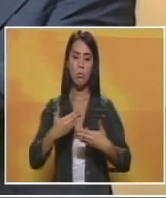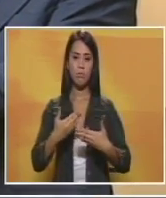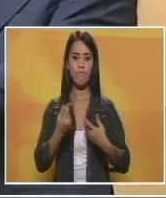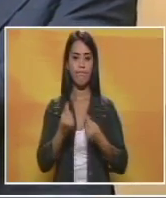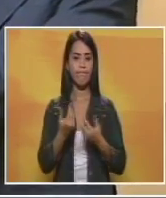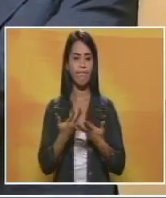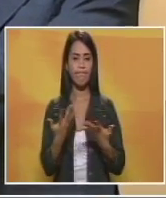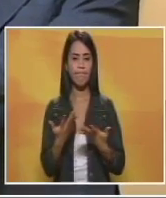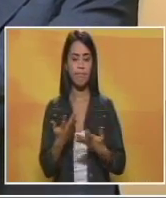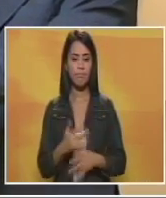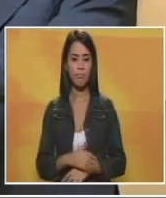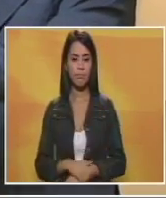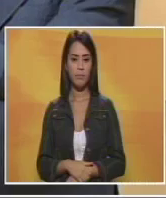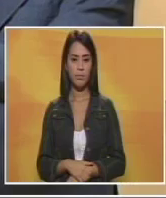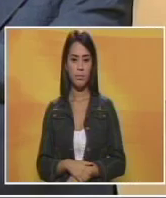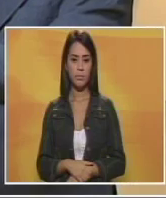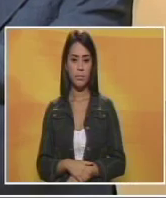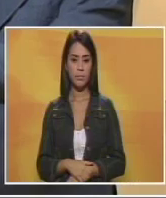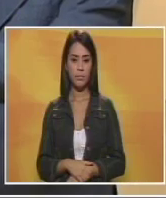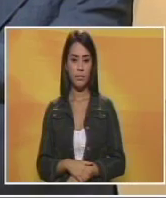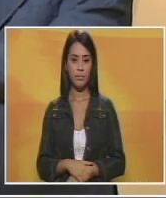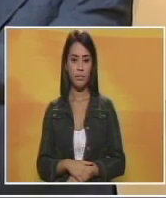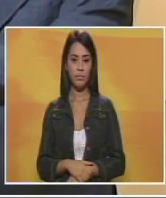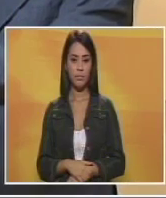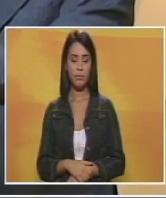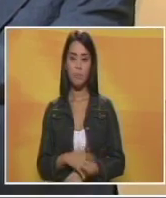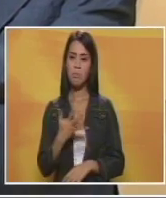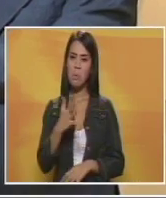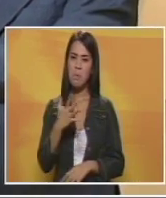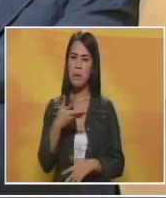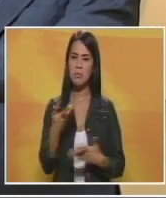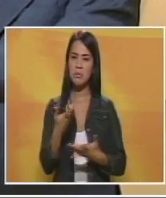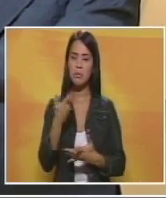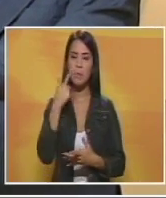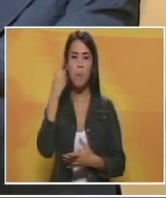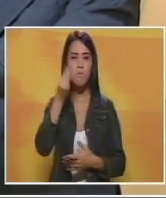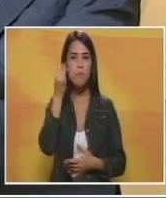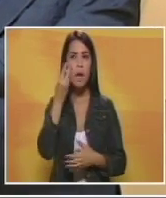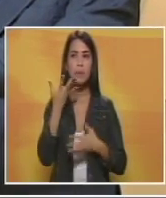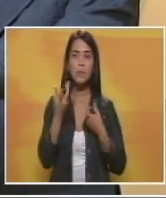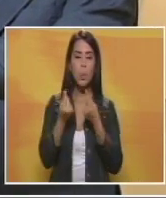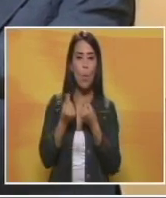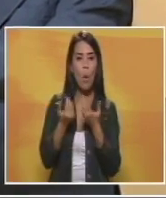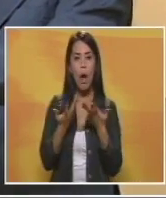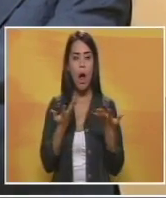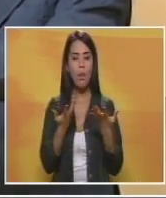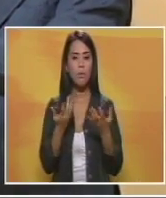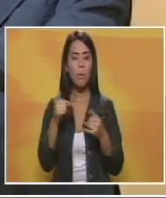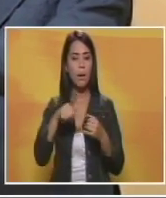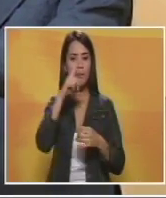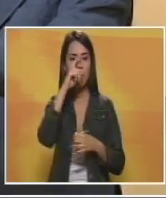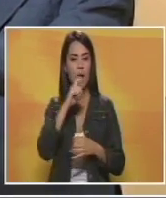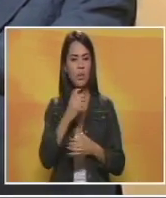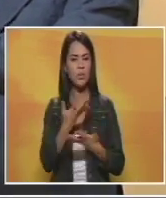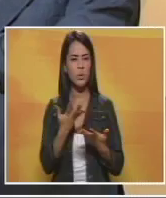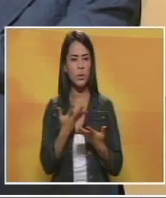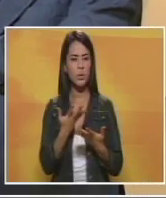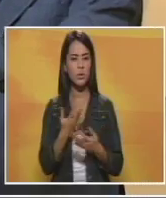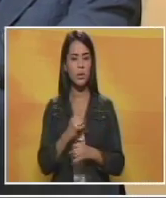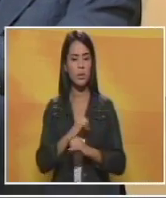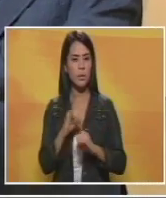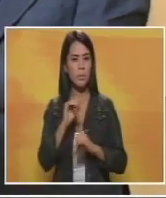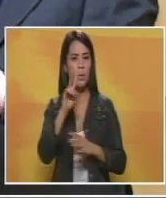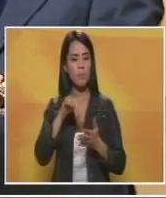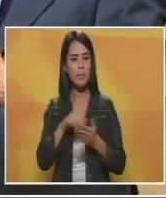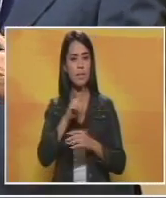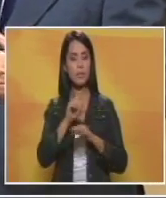costo de la vida, ¿qué estimación ya manejan ustedes para lo que podría ser el cierre del año? ¿En cuánto podría cerrar el